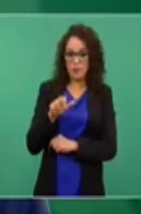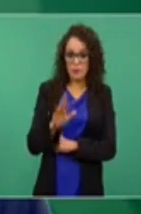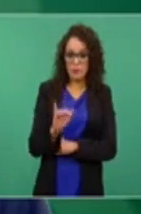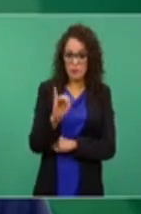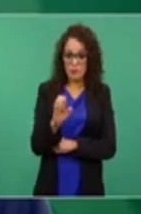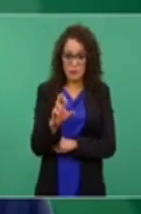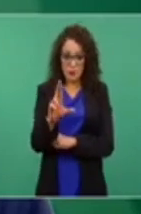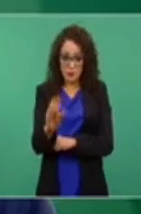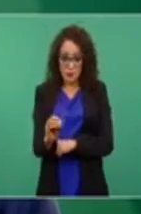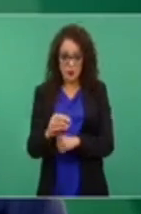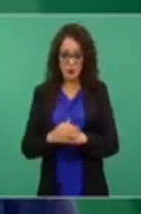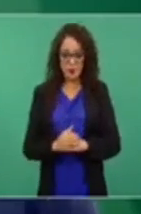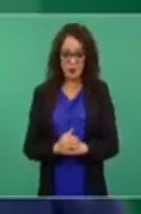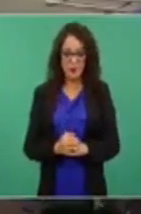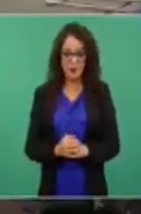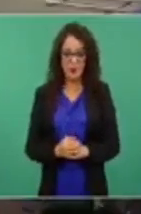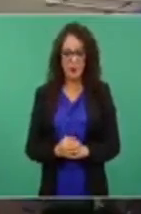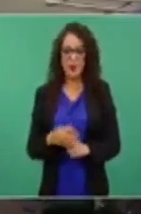Pero también